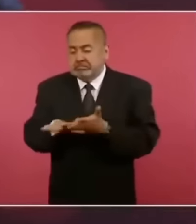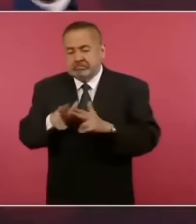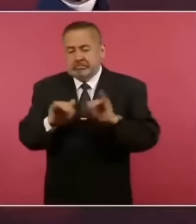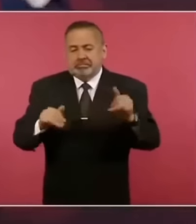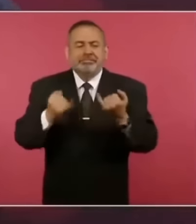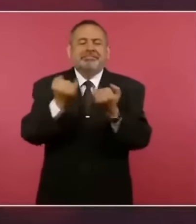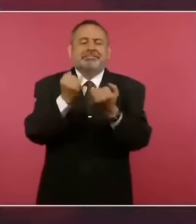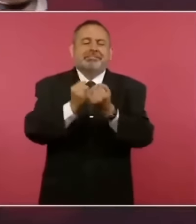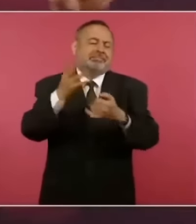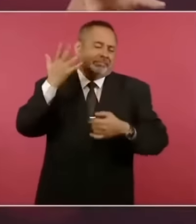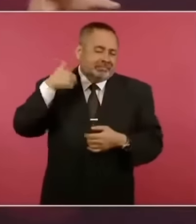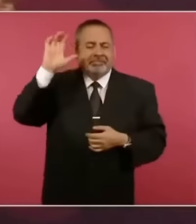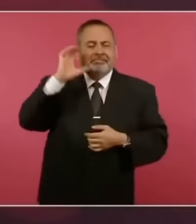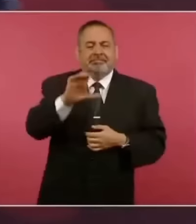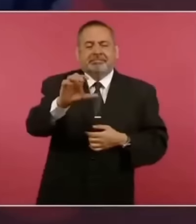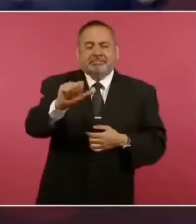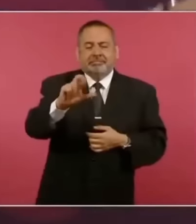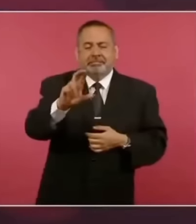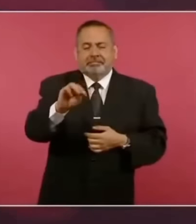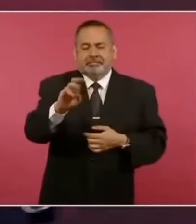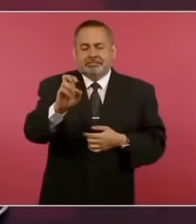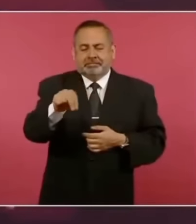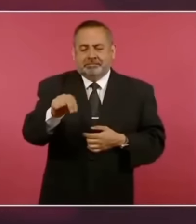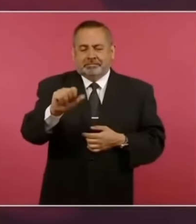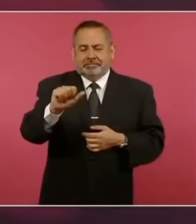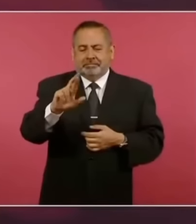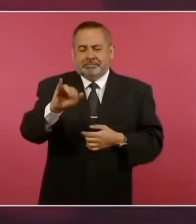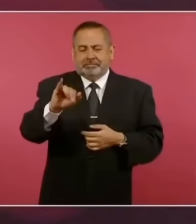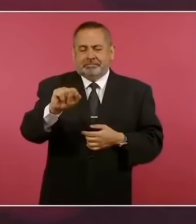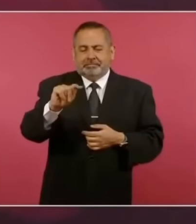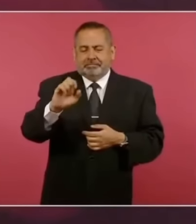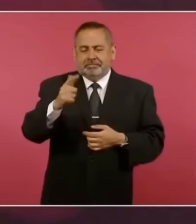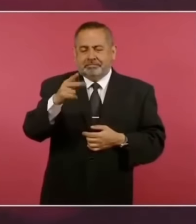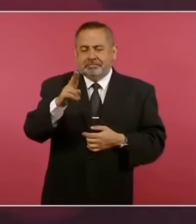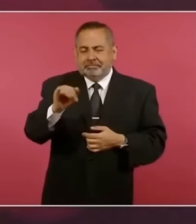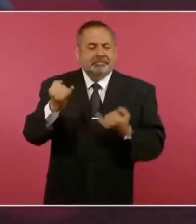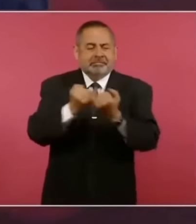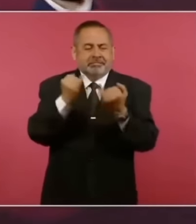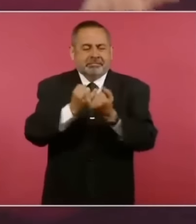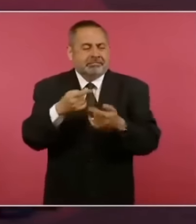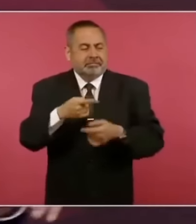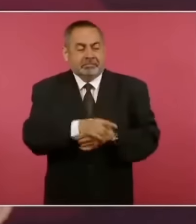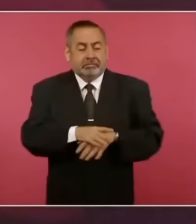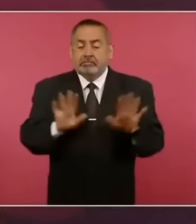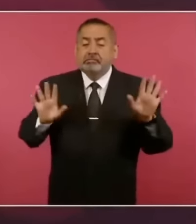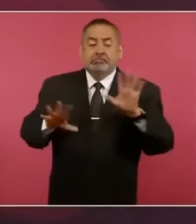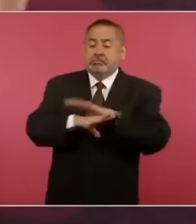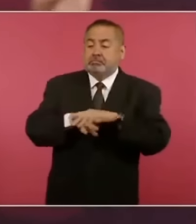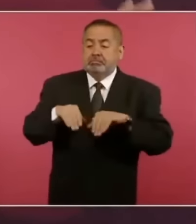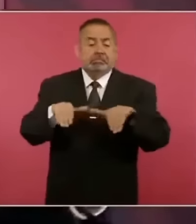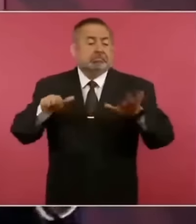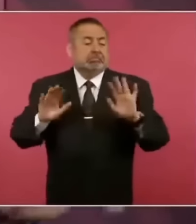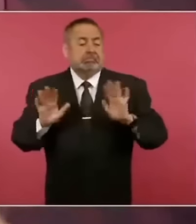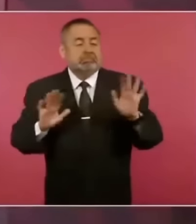Carmen Aristegui para poner ejemplos no que engañaban el